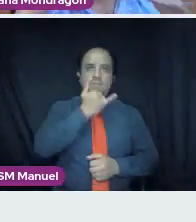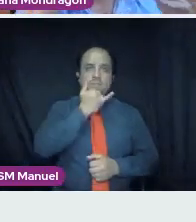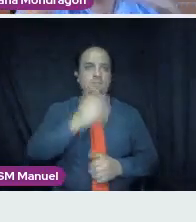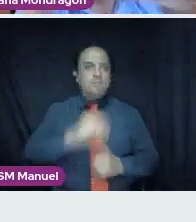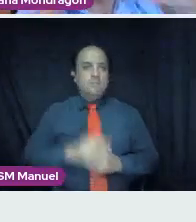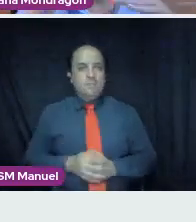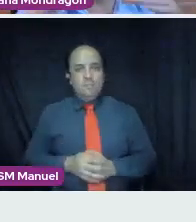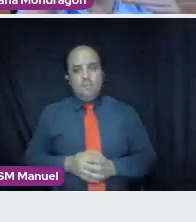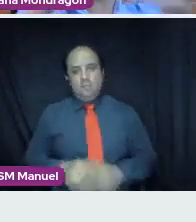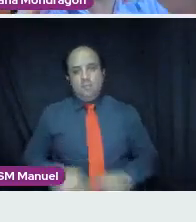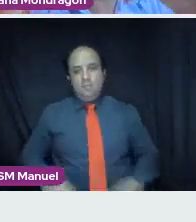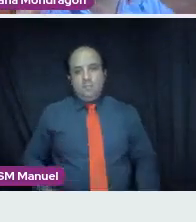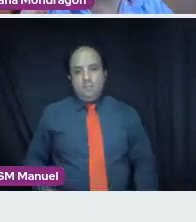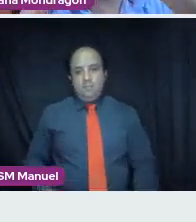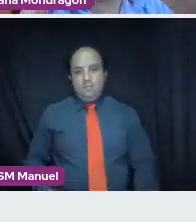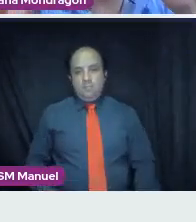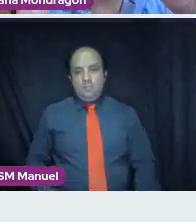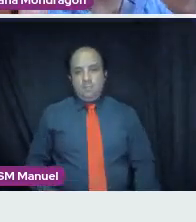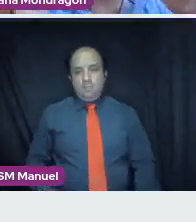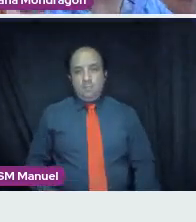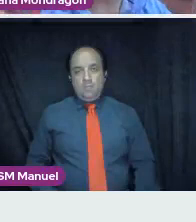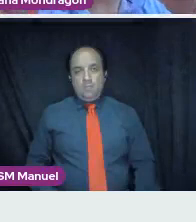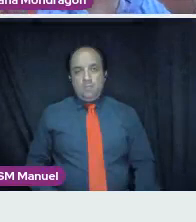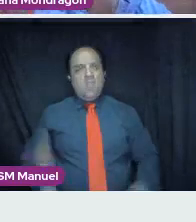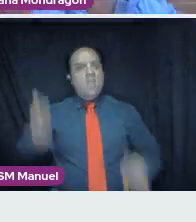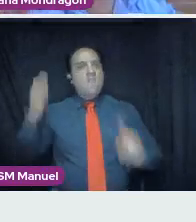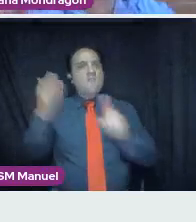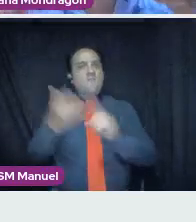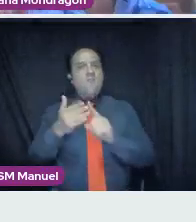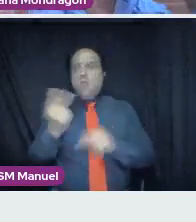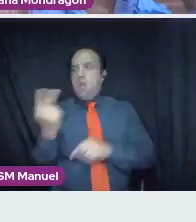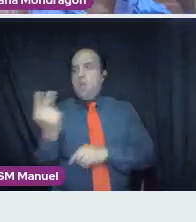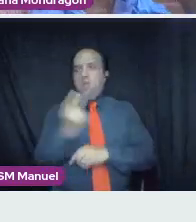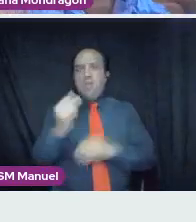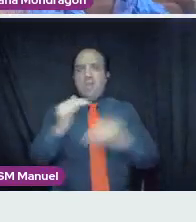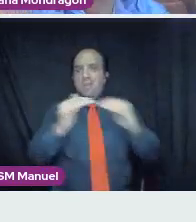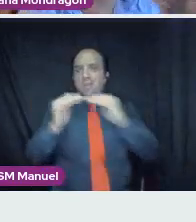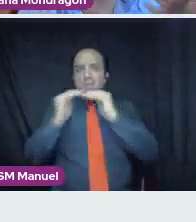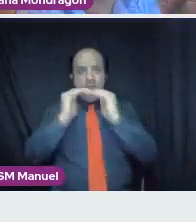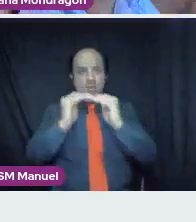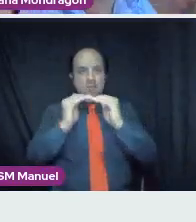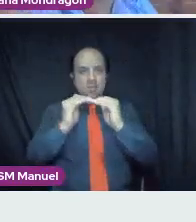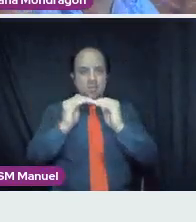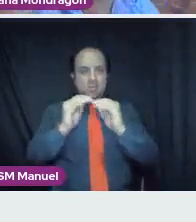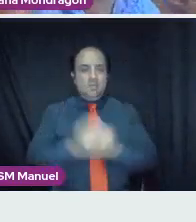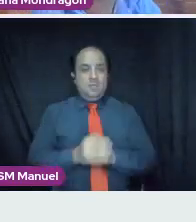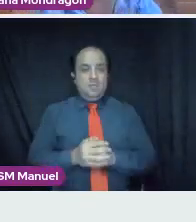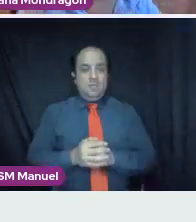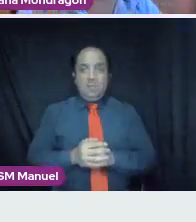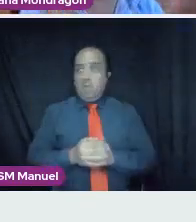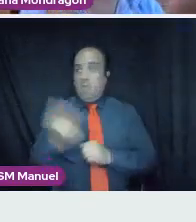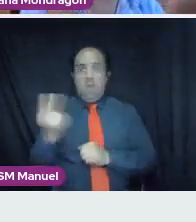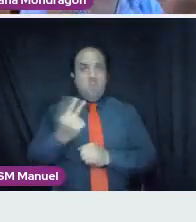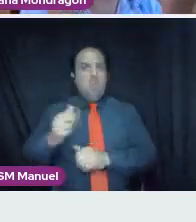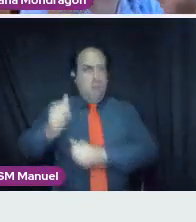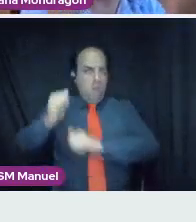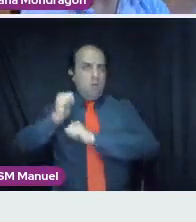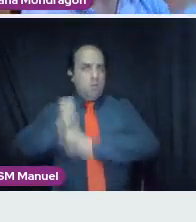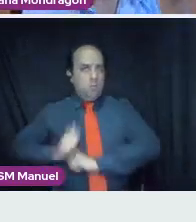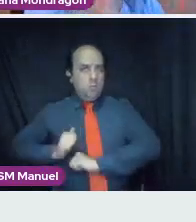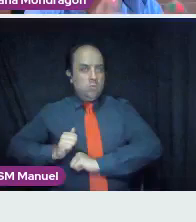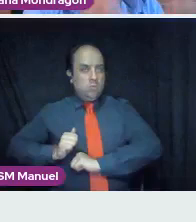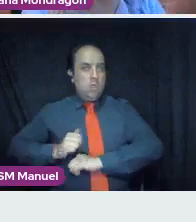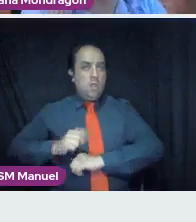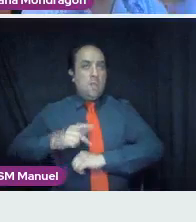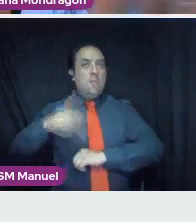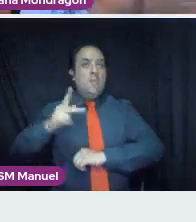Como una equidad, ¿no? En donde ya no está... O sea, sí son figuras de autoridad, pero son figuras de autoridad